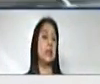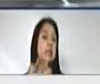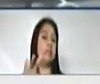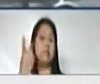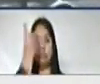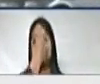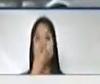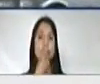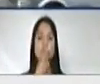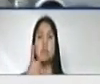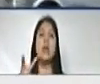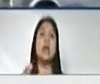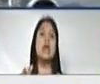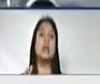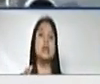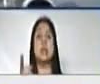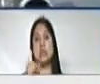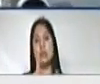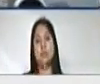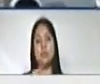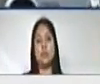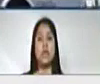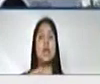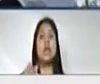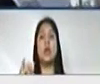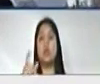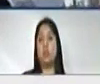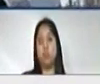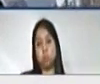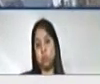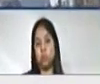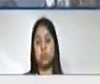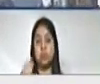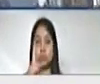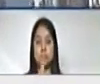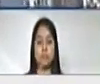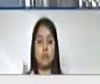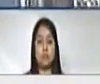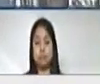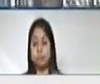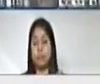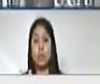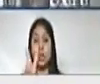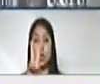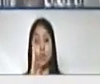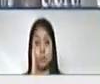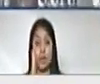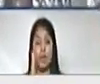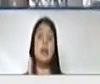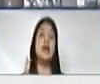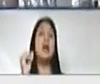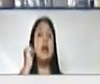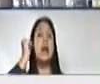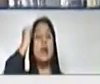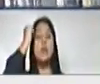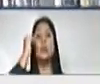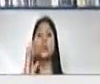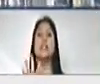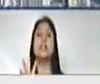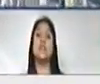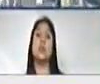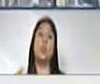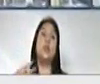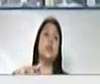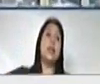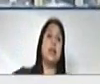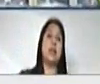vacuna del gobierno de Rusia, se espera que ya en poco tiempo, de hecho se había especificado ya alguna fecha para esta semana, pero